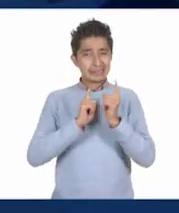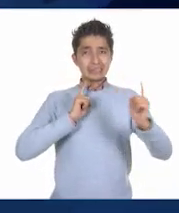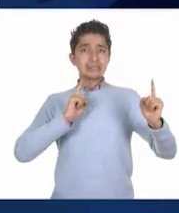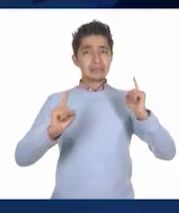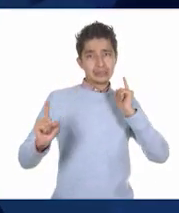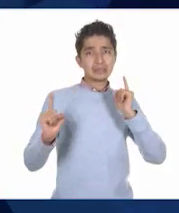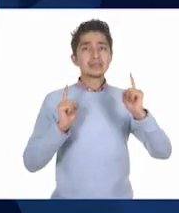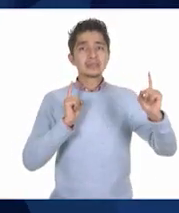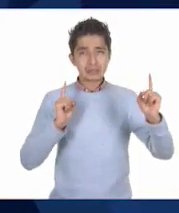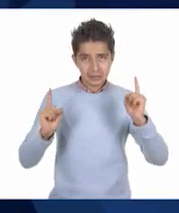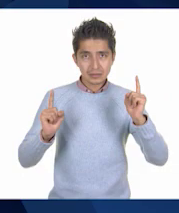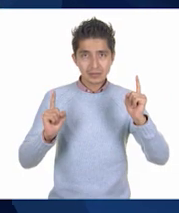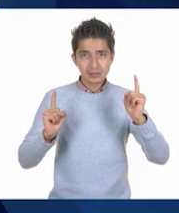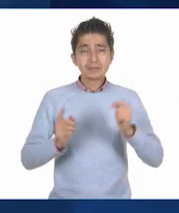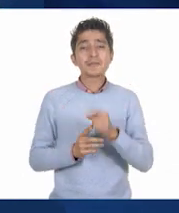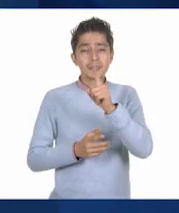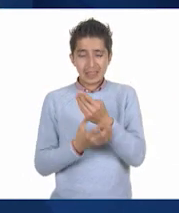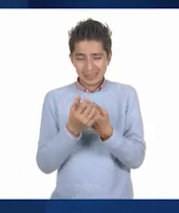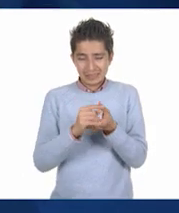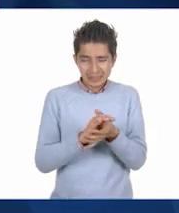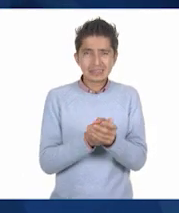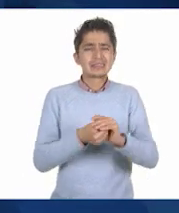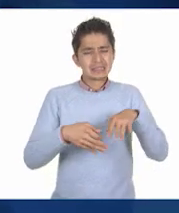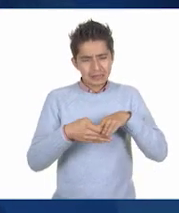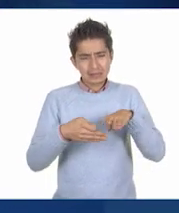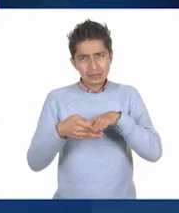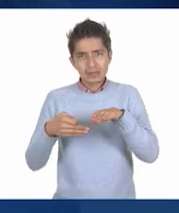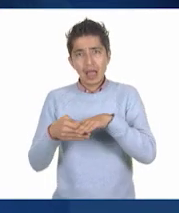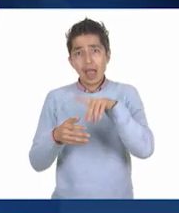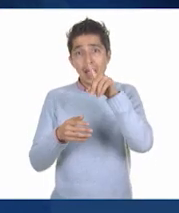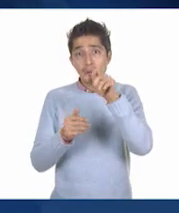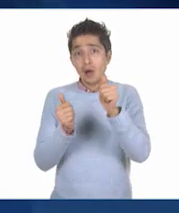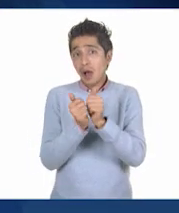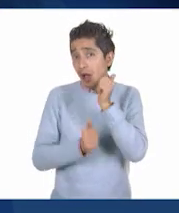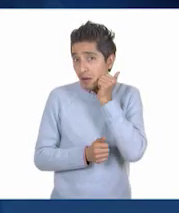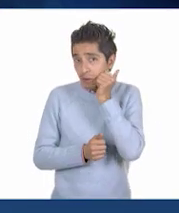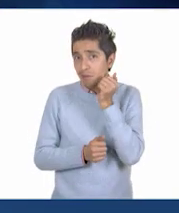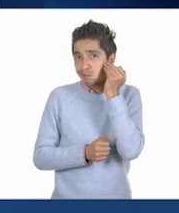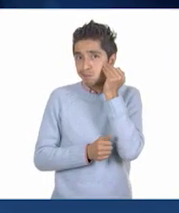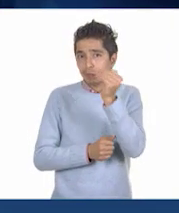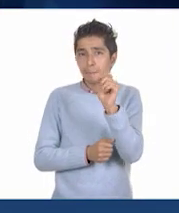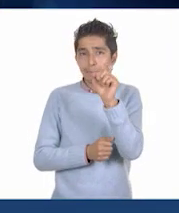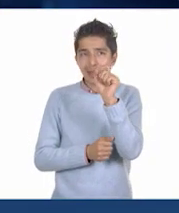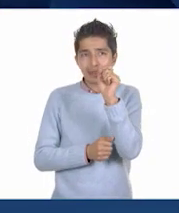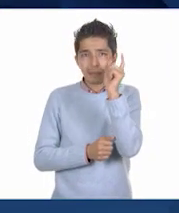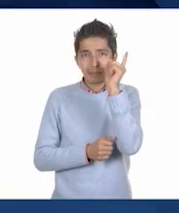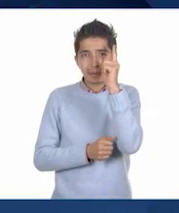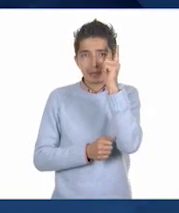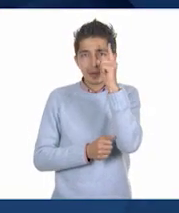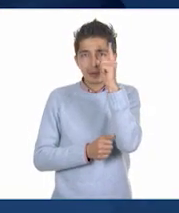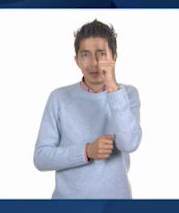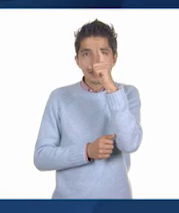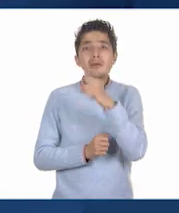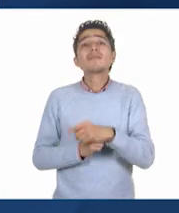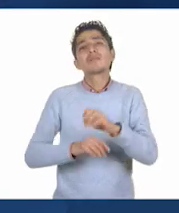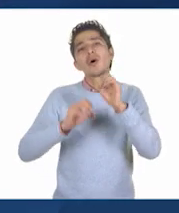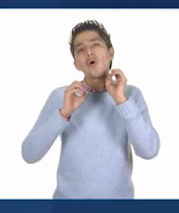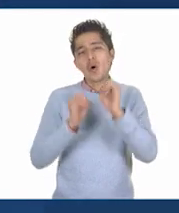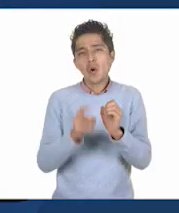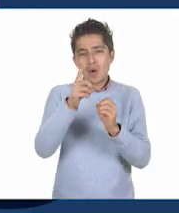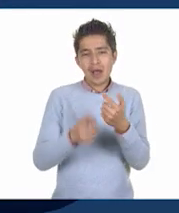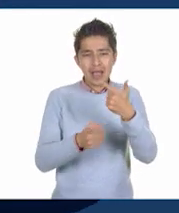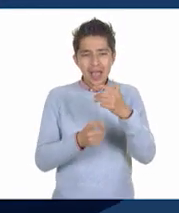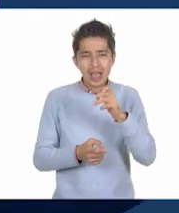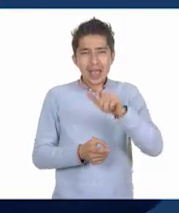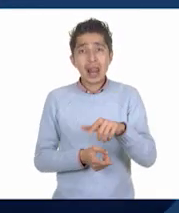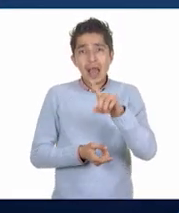distancia. Lávate las manos muy seguido con agua y jabón por lo menos durante 20 segundos. O aplica